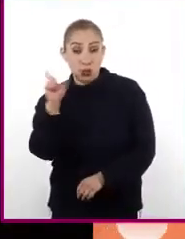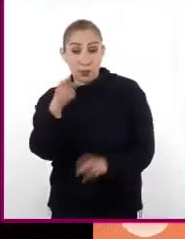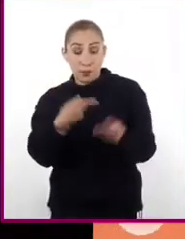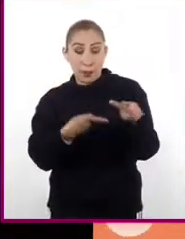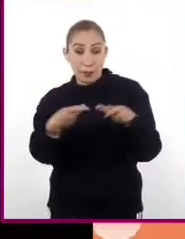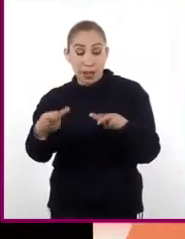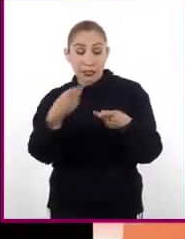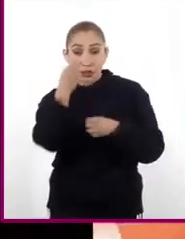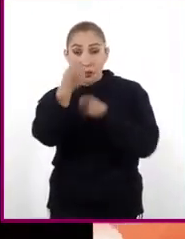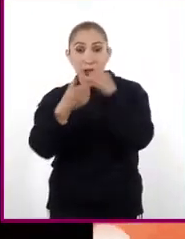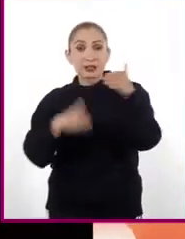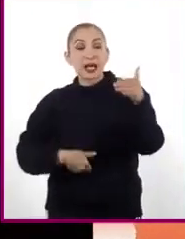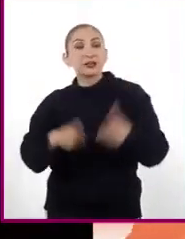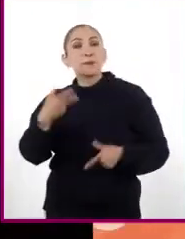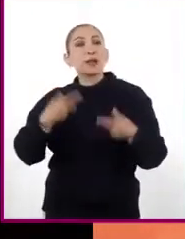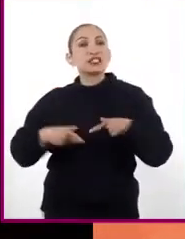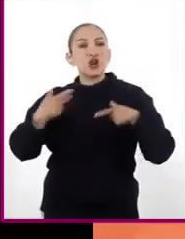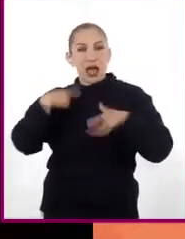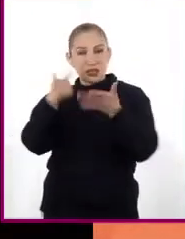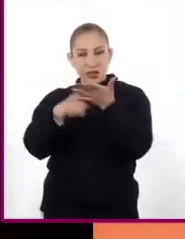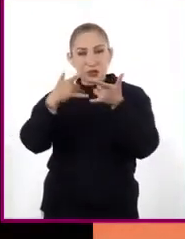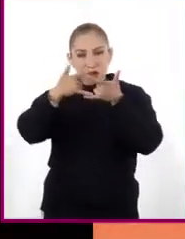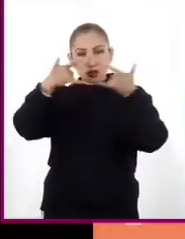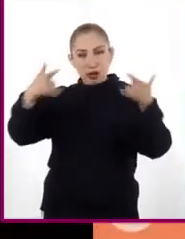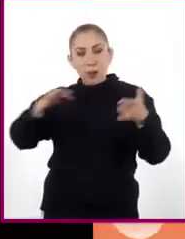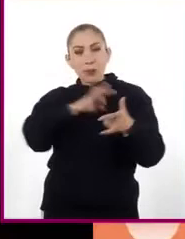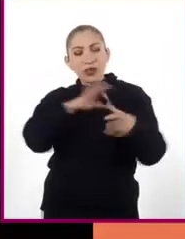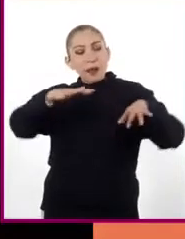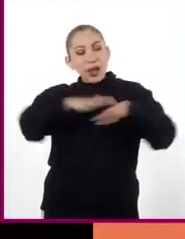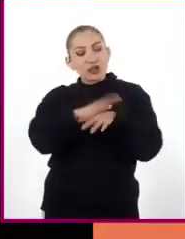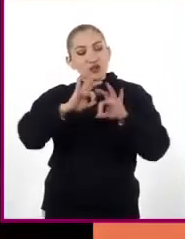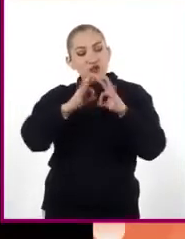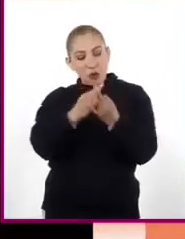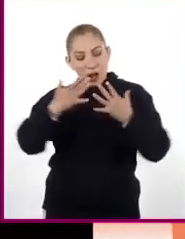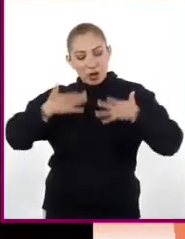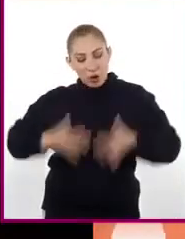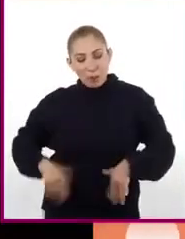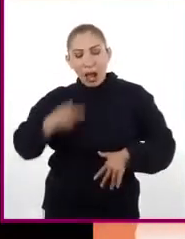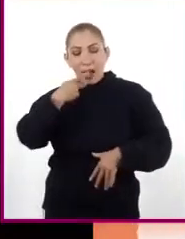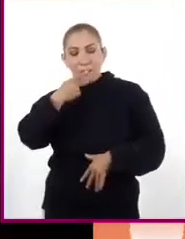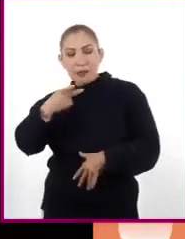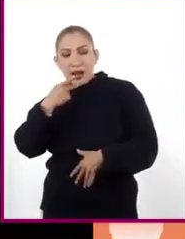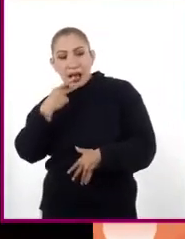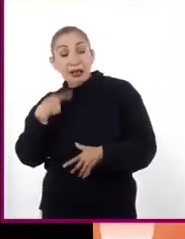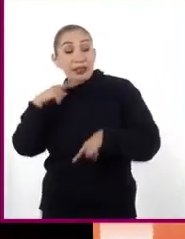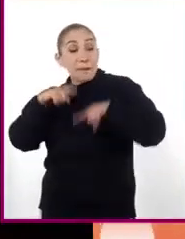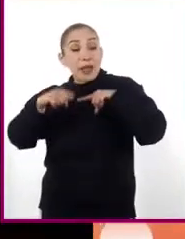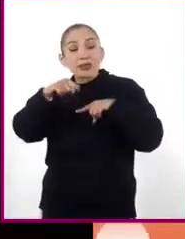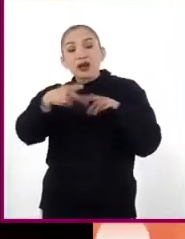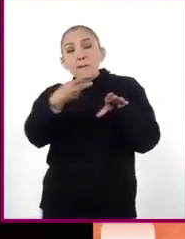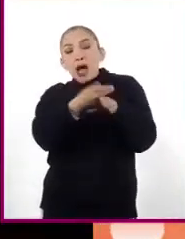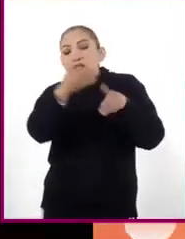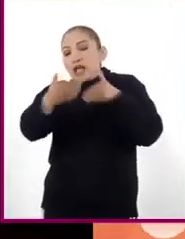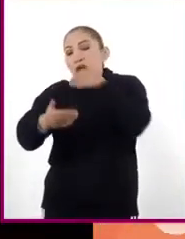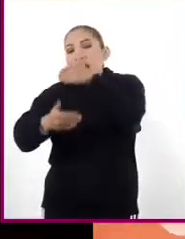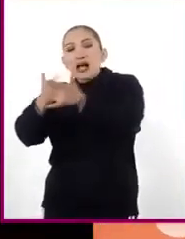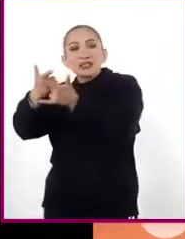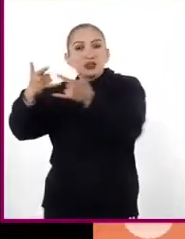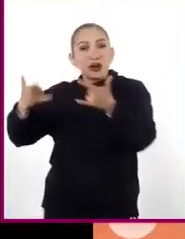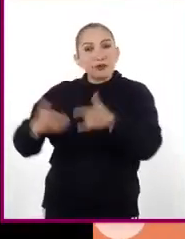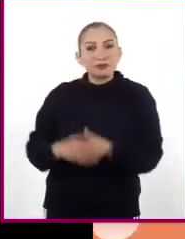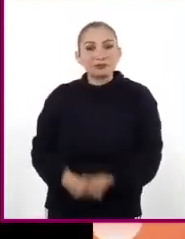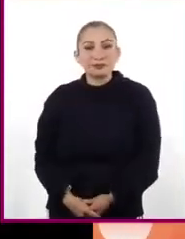una obra de teatro, los personajes pueden modificar su forma de ser, de vestir y de hablar, dependiendo de los eventos que ocurran en su